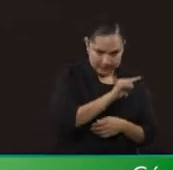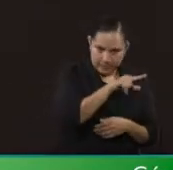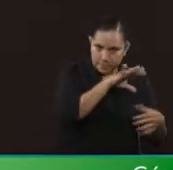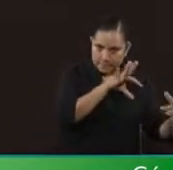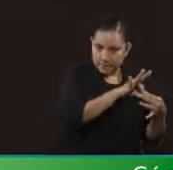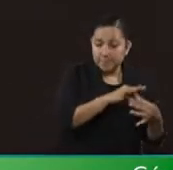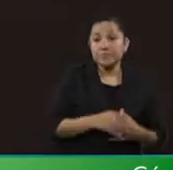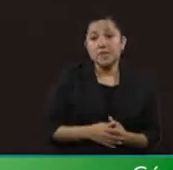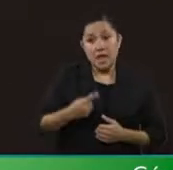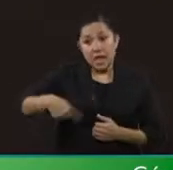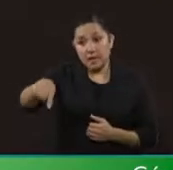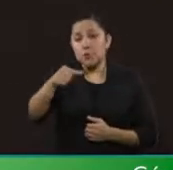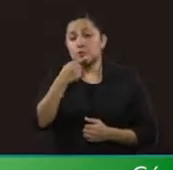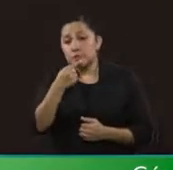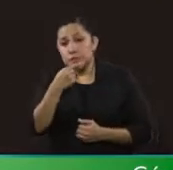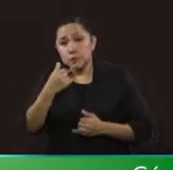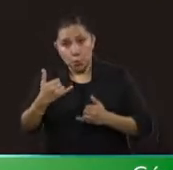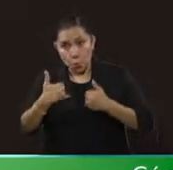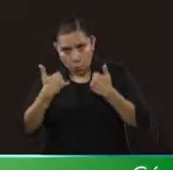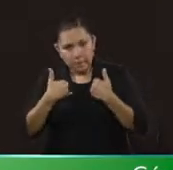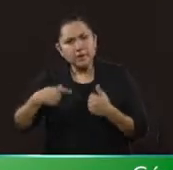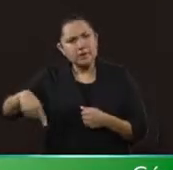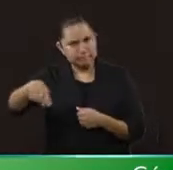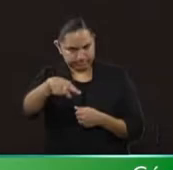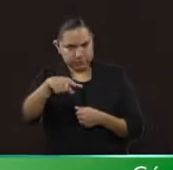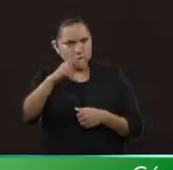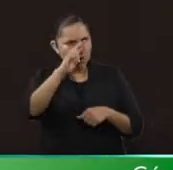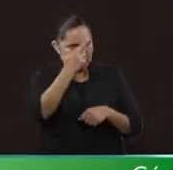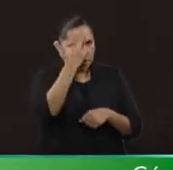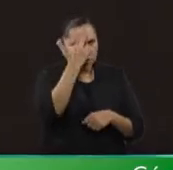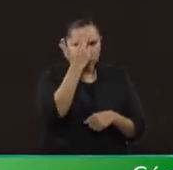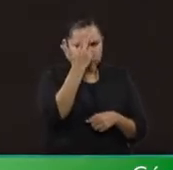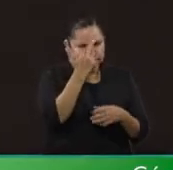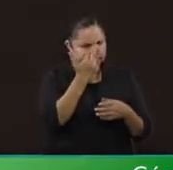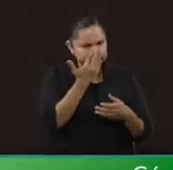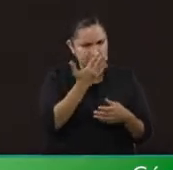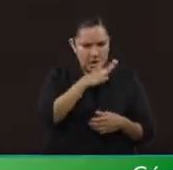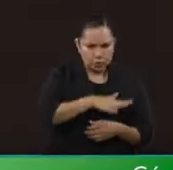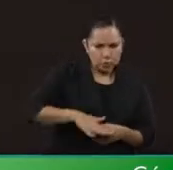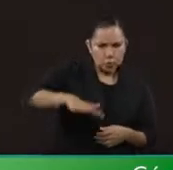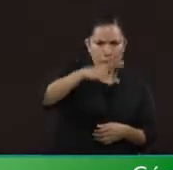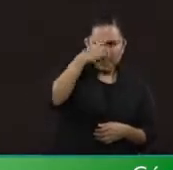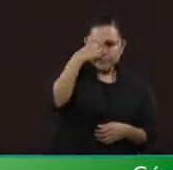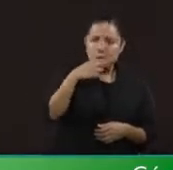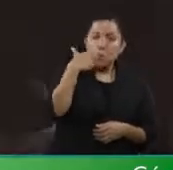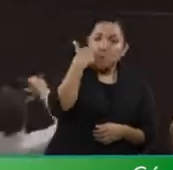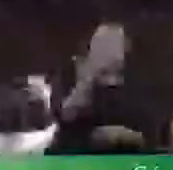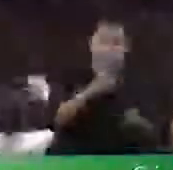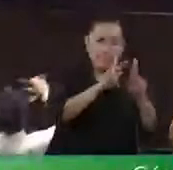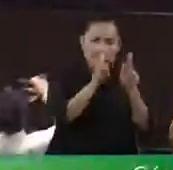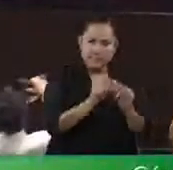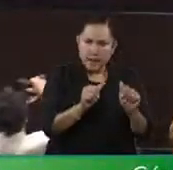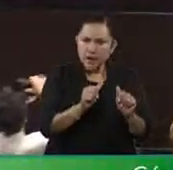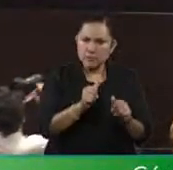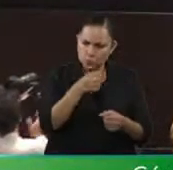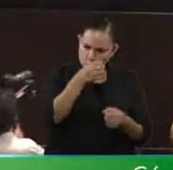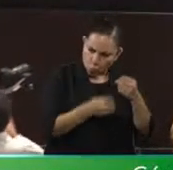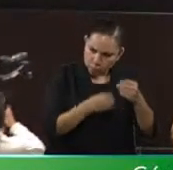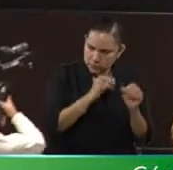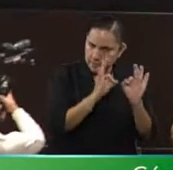tienen memoria no jueguen con eso México quiere justicia y paz no militarización es Cuánto